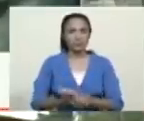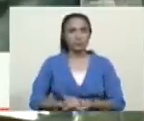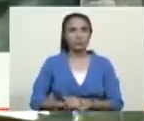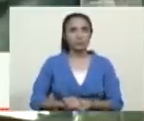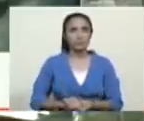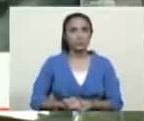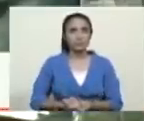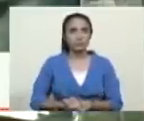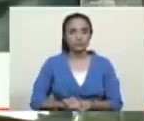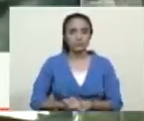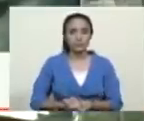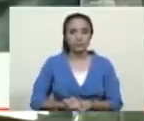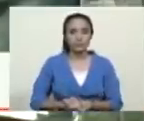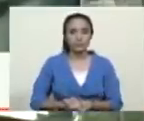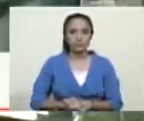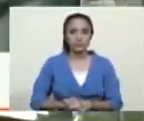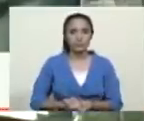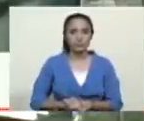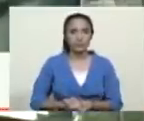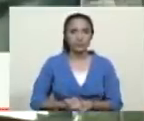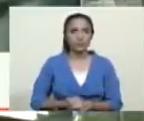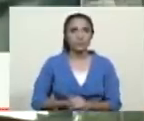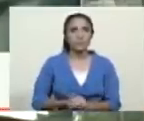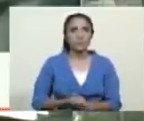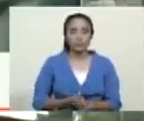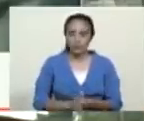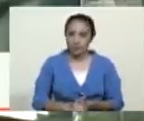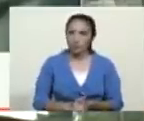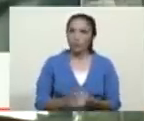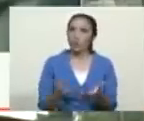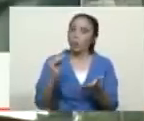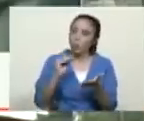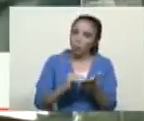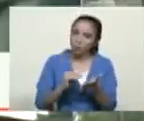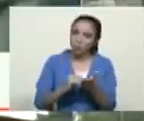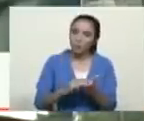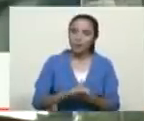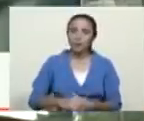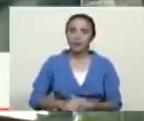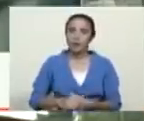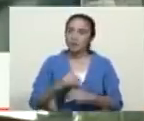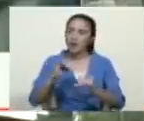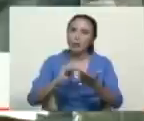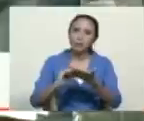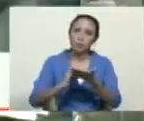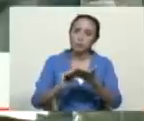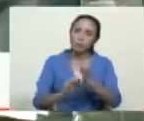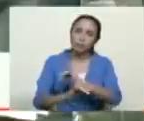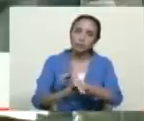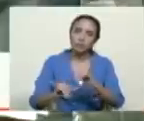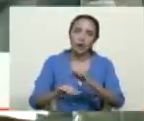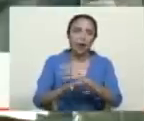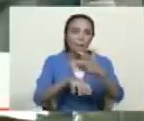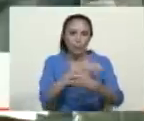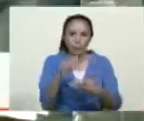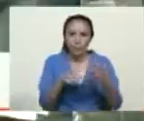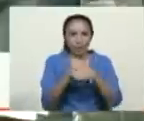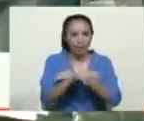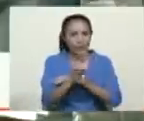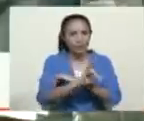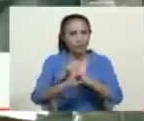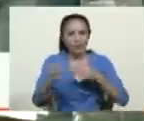e intervención en los asuntos internos de un Estado. Reiteramos que la solución a los problemas de